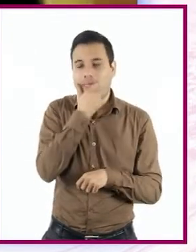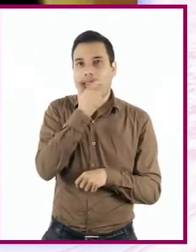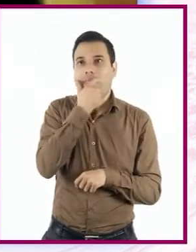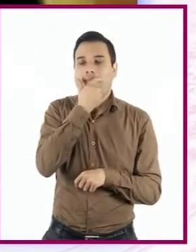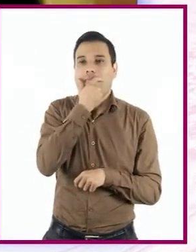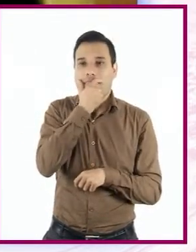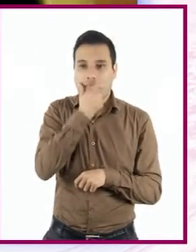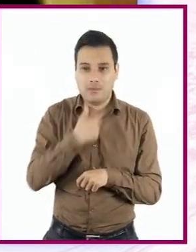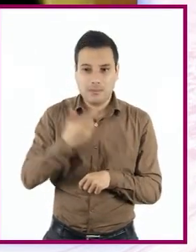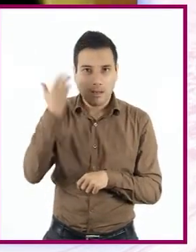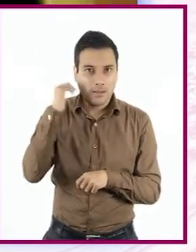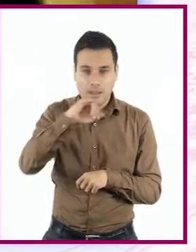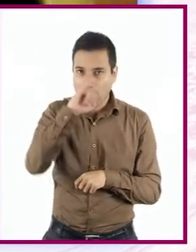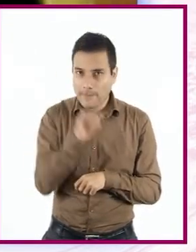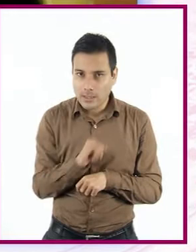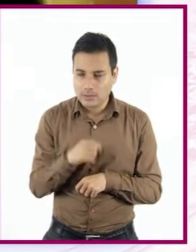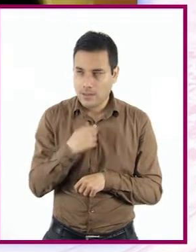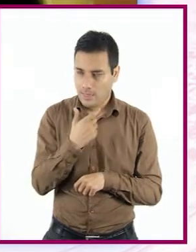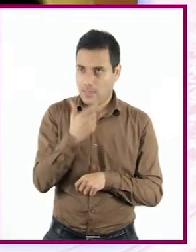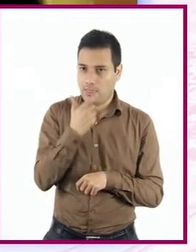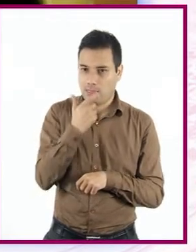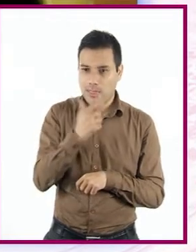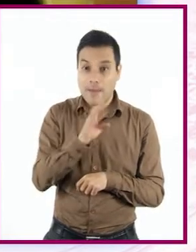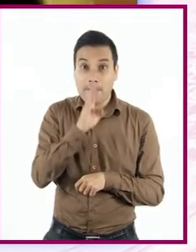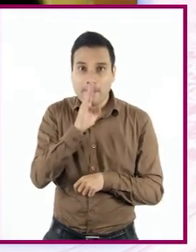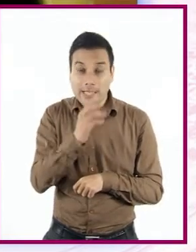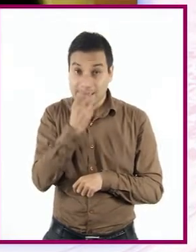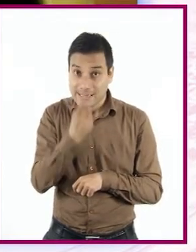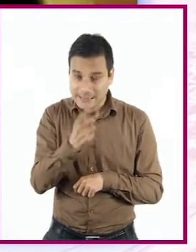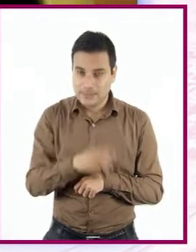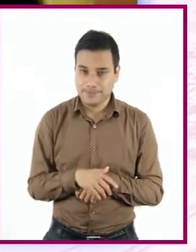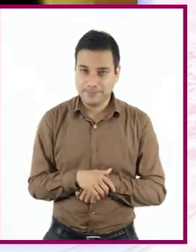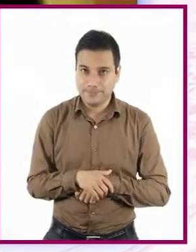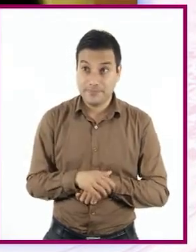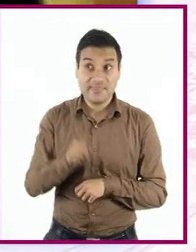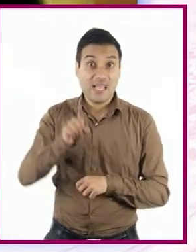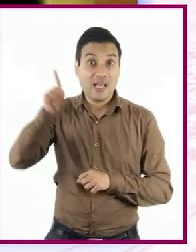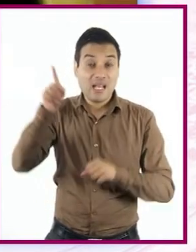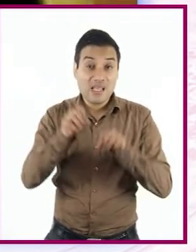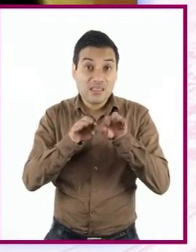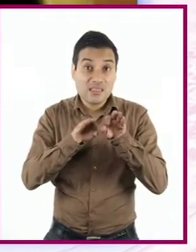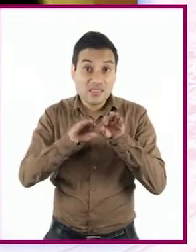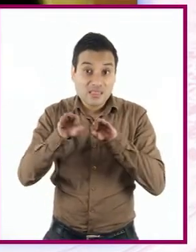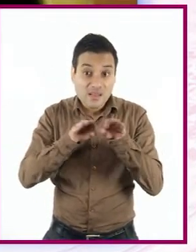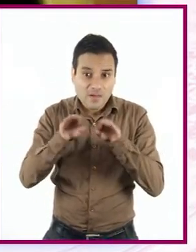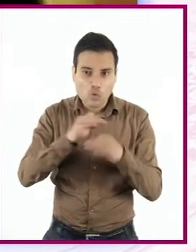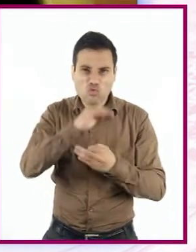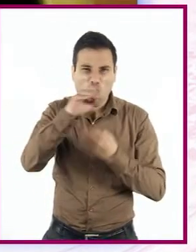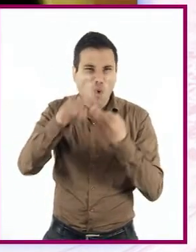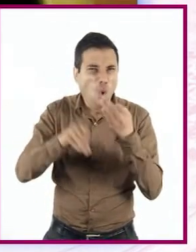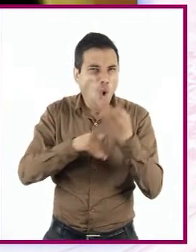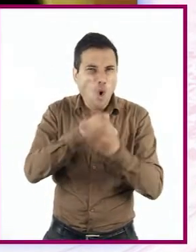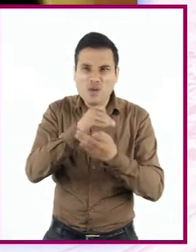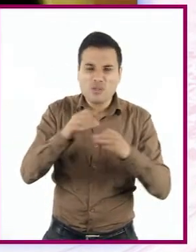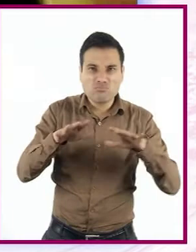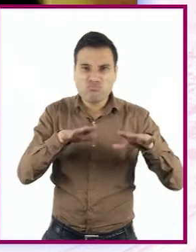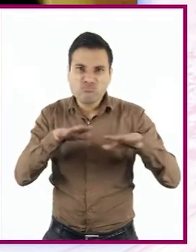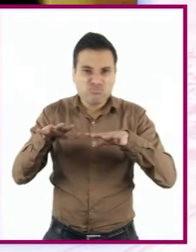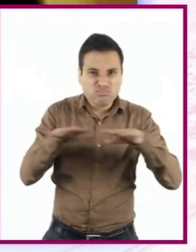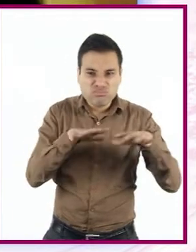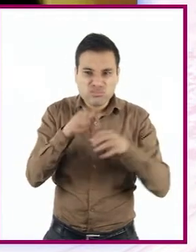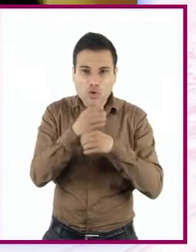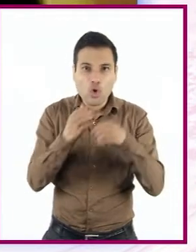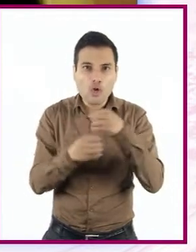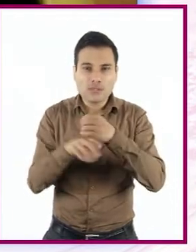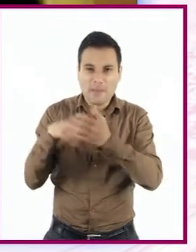había pasado algo similar. Mi mamá nos cuenta que donde trabajaba todo se movía muy feo y las cosas se